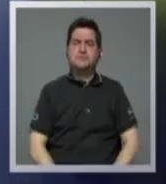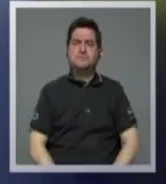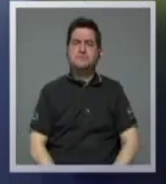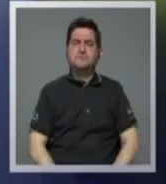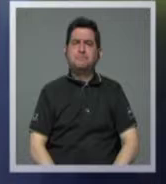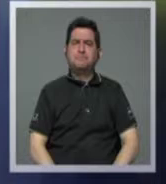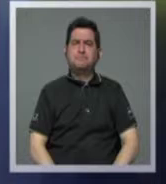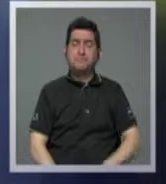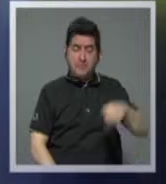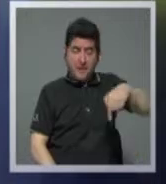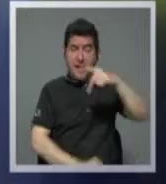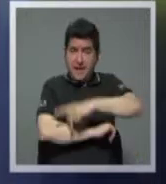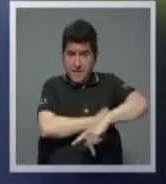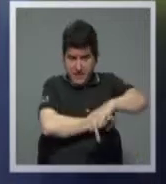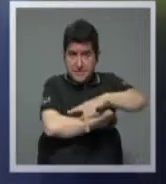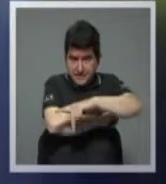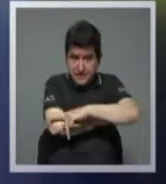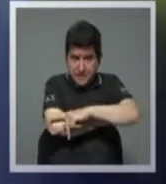este país